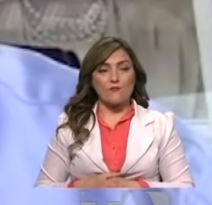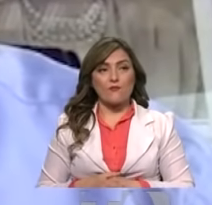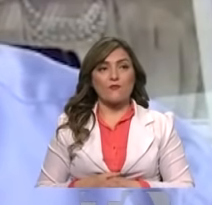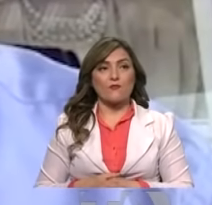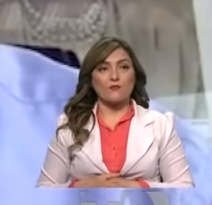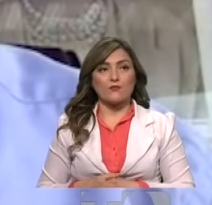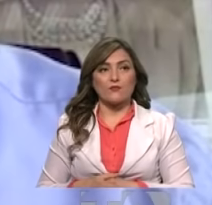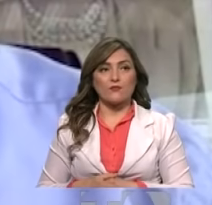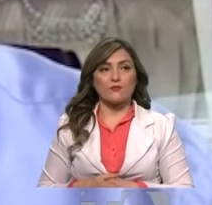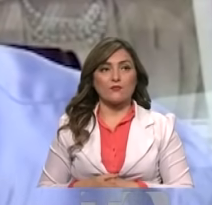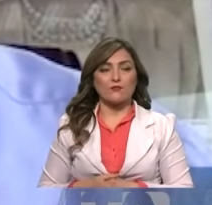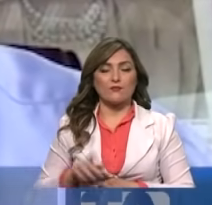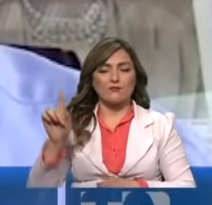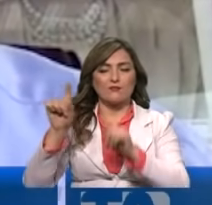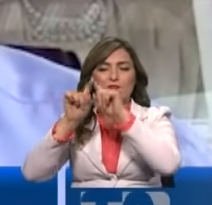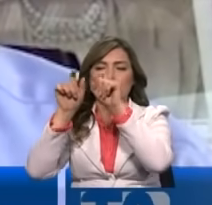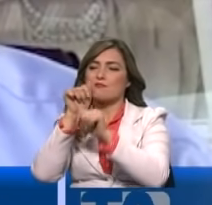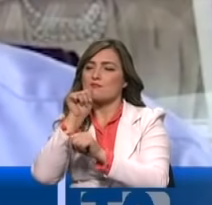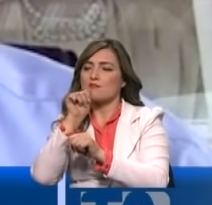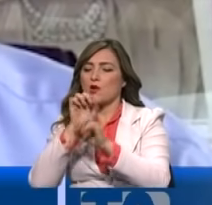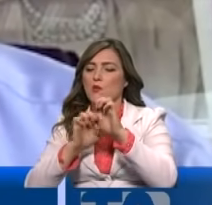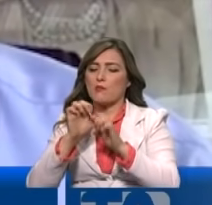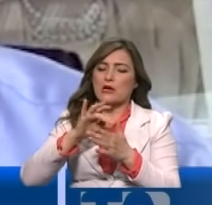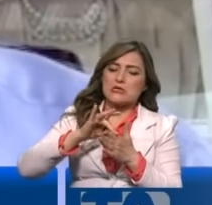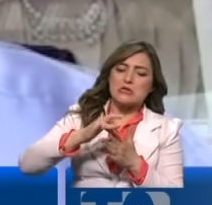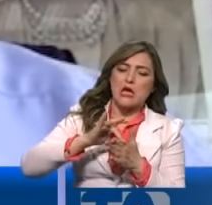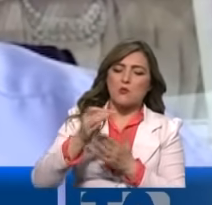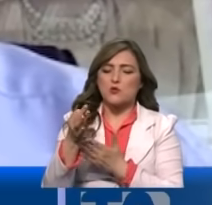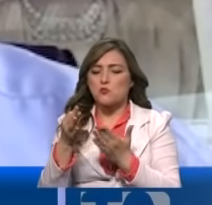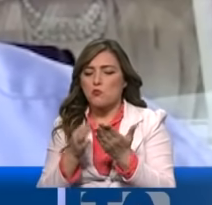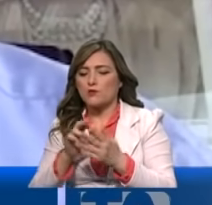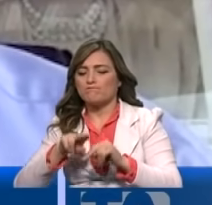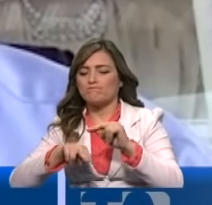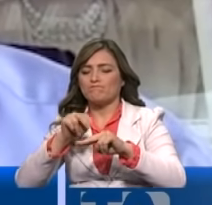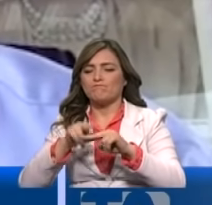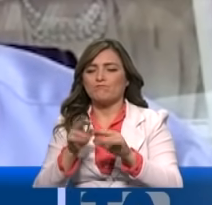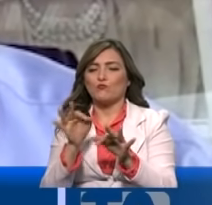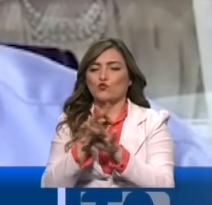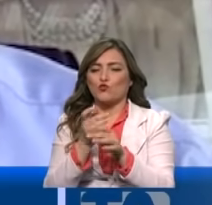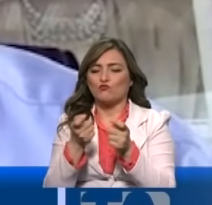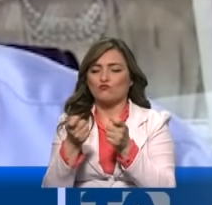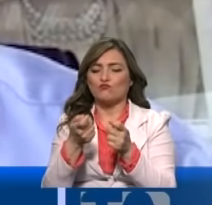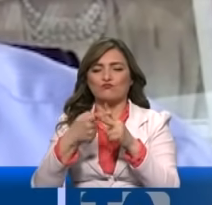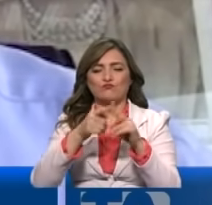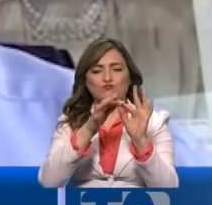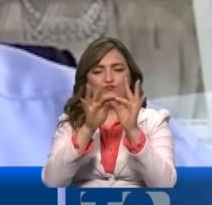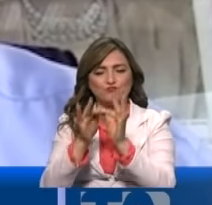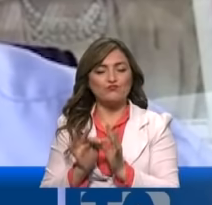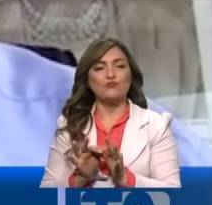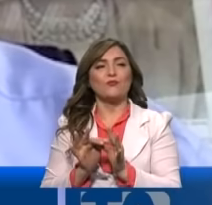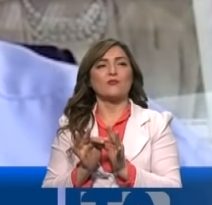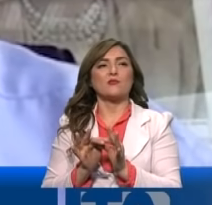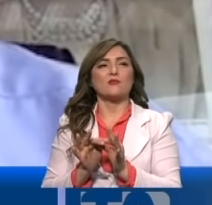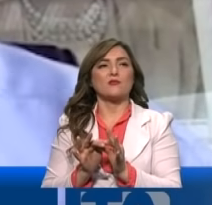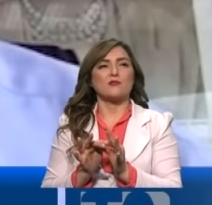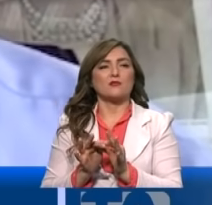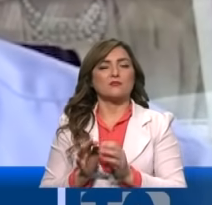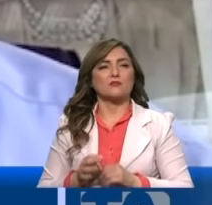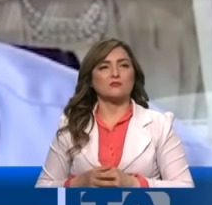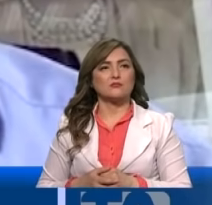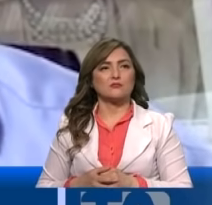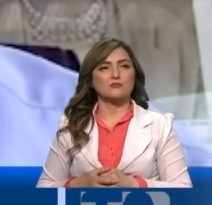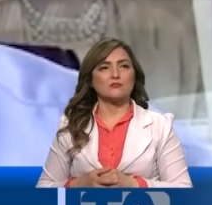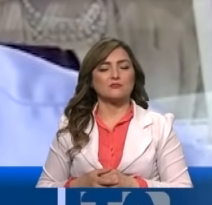evaluará a su riesgo el presupuesto de obra y de operación y mantenimiento, que es el OPEX, y